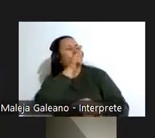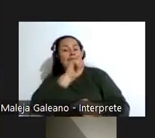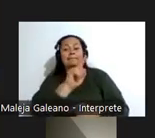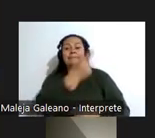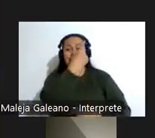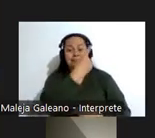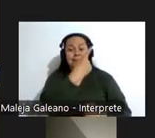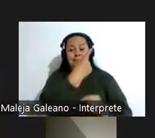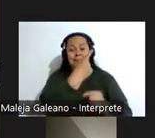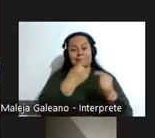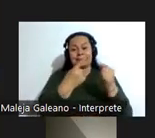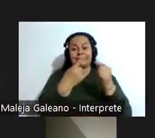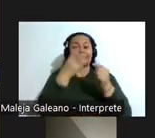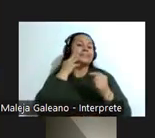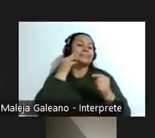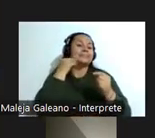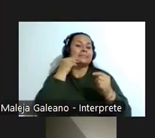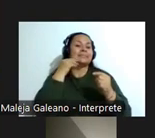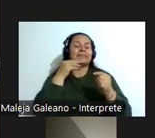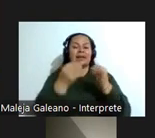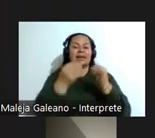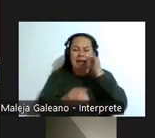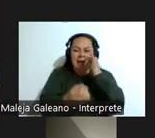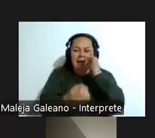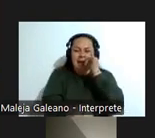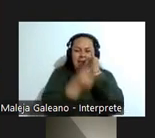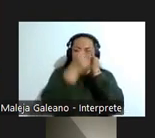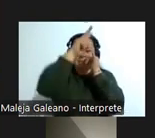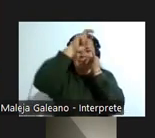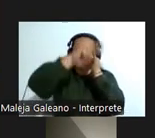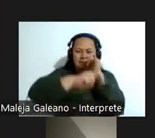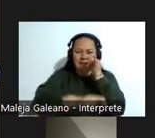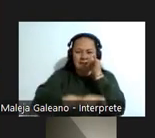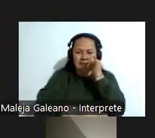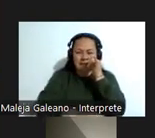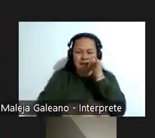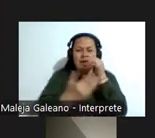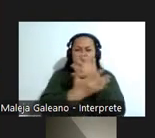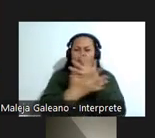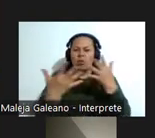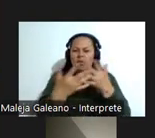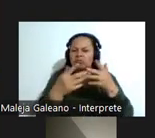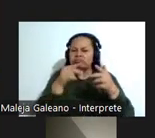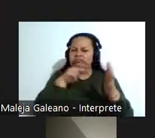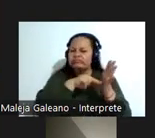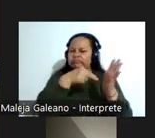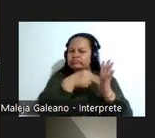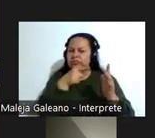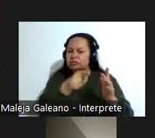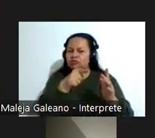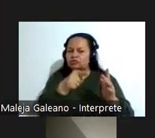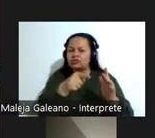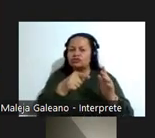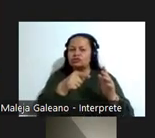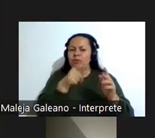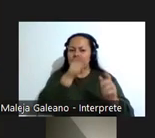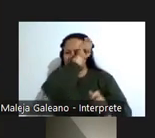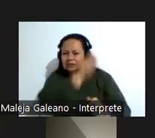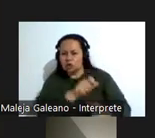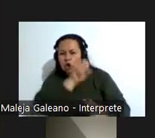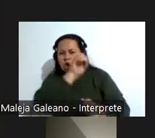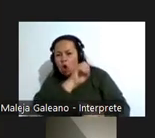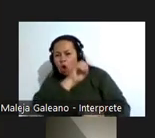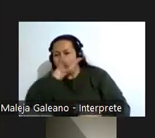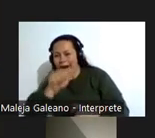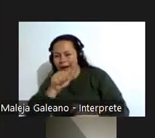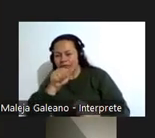experiencia epistémica. ¿Y qué quiero decir con esto? Lo que quiero decir es que somos sujetos, que somos sujetas creadoras de